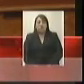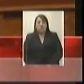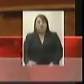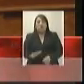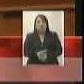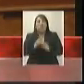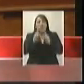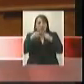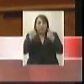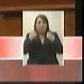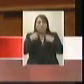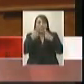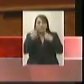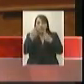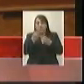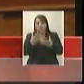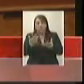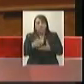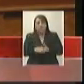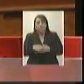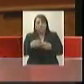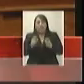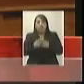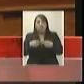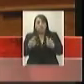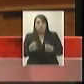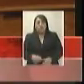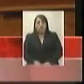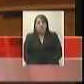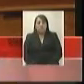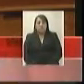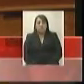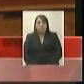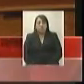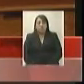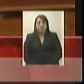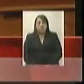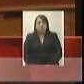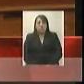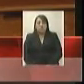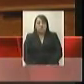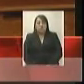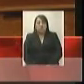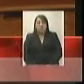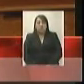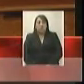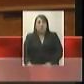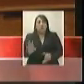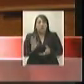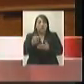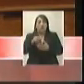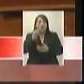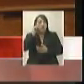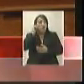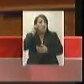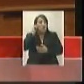propongo, señor presidente, a la representación nacional hacer una colecta y llevarle a